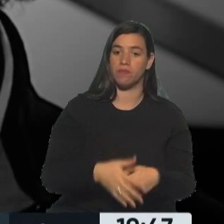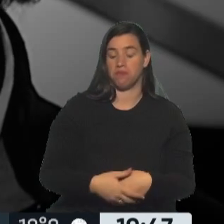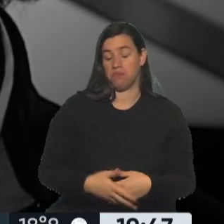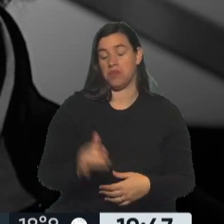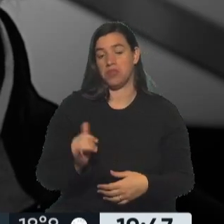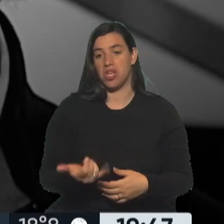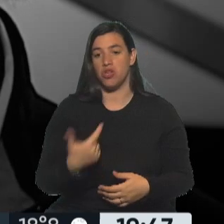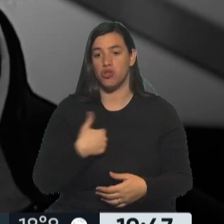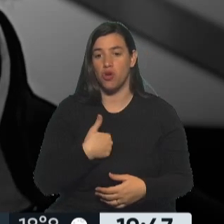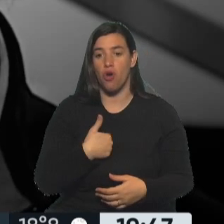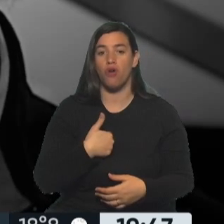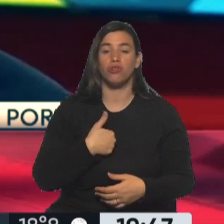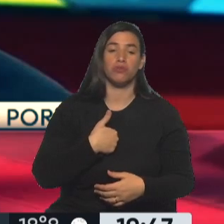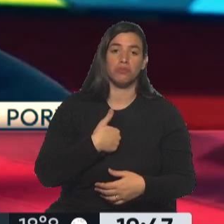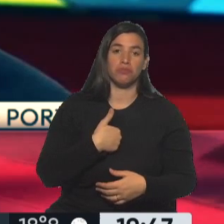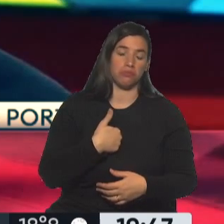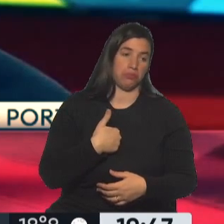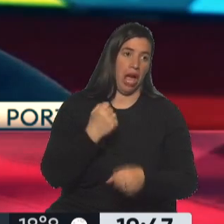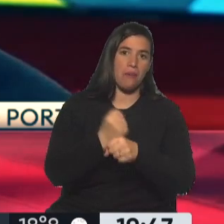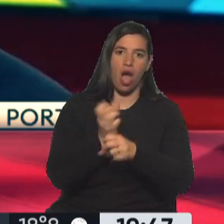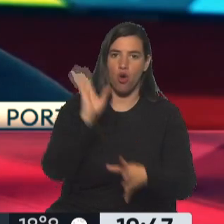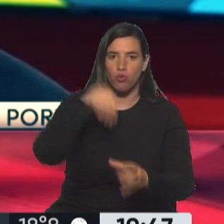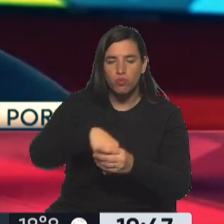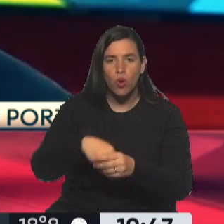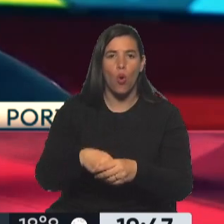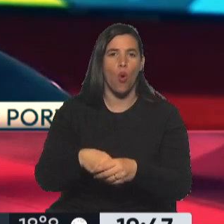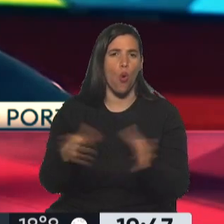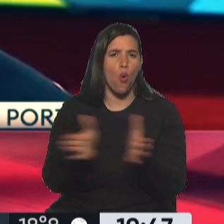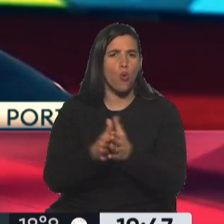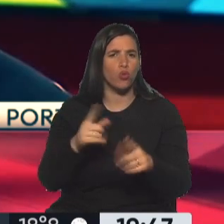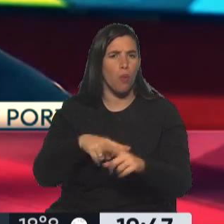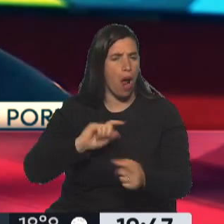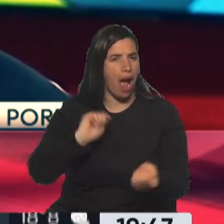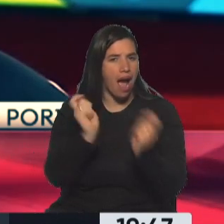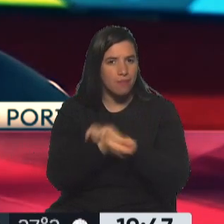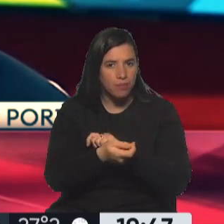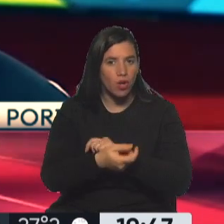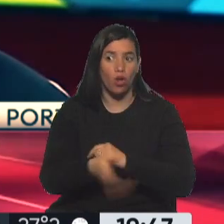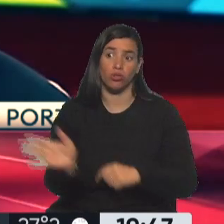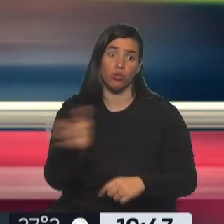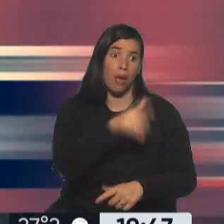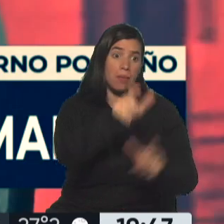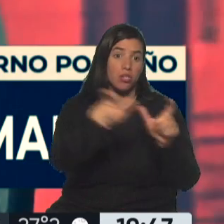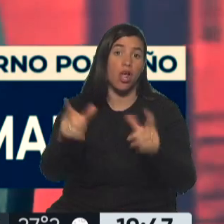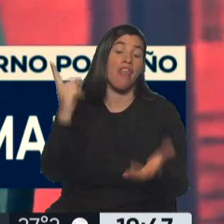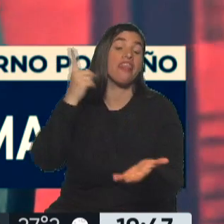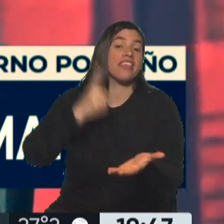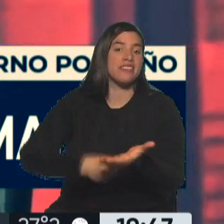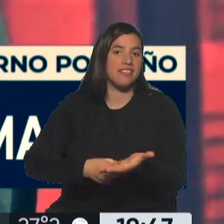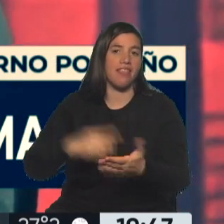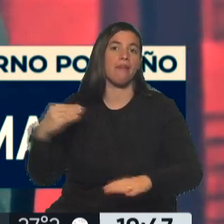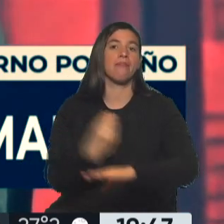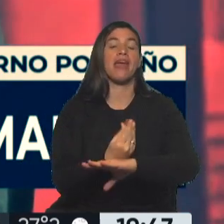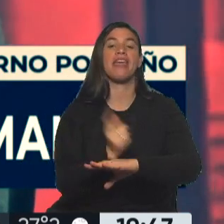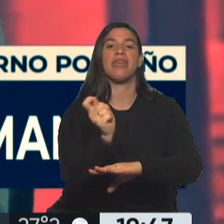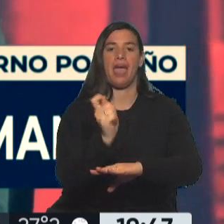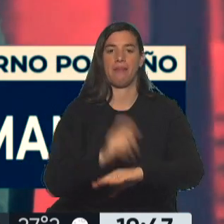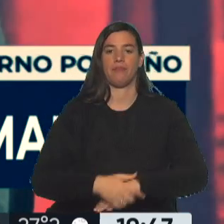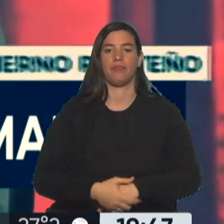tenés en contra a la CGT. Si querés cambiar la coparticipación, tenés a los gobernadores. Patricia encarna un liderazgo